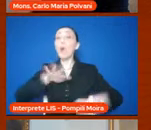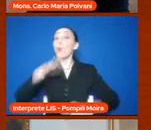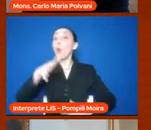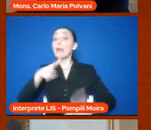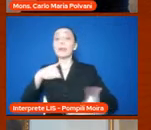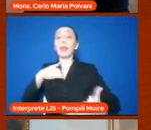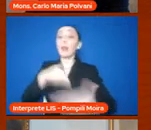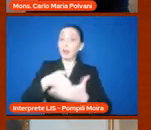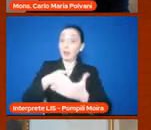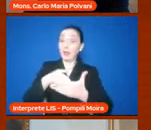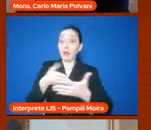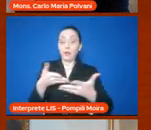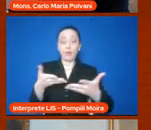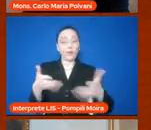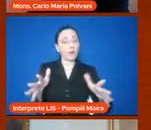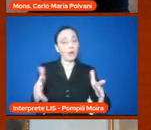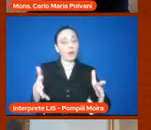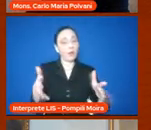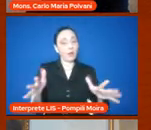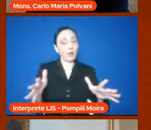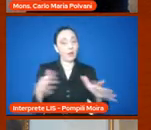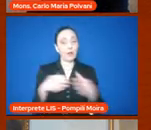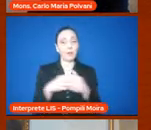Quisiera repetir